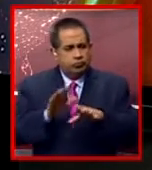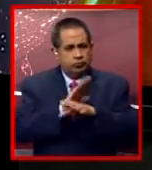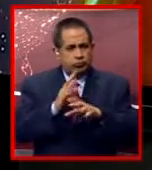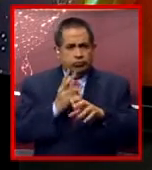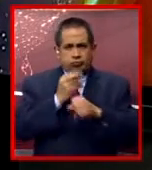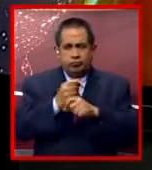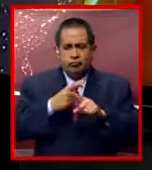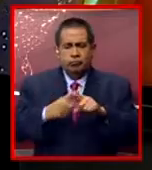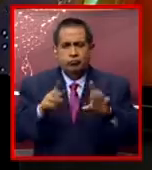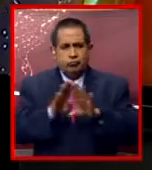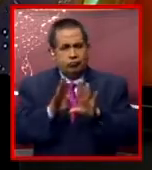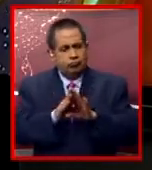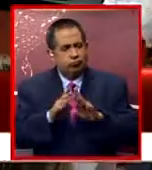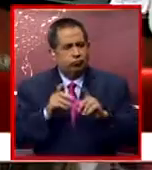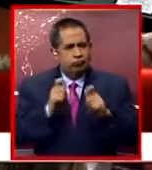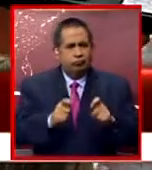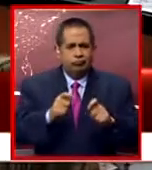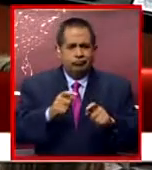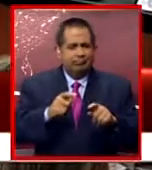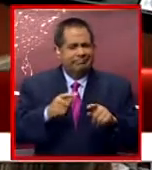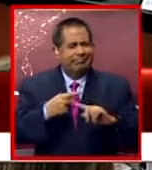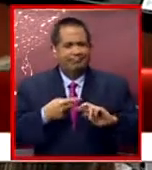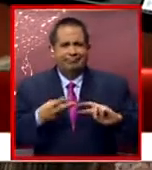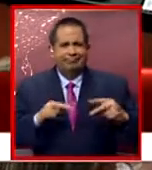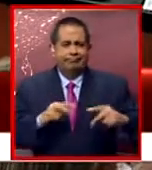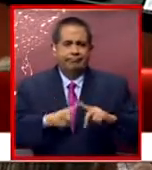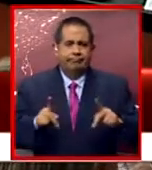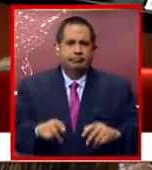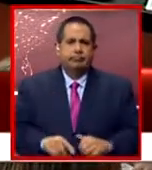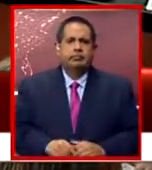la diferencia entre estancamiento y desarrollo.